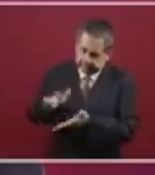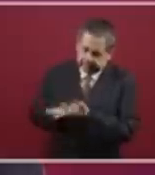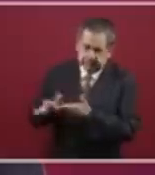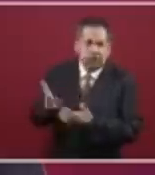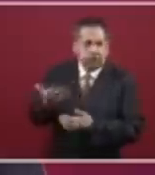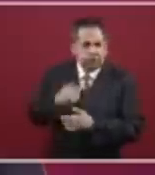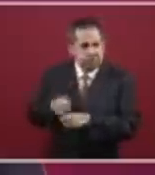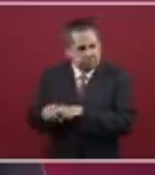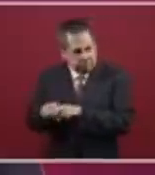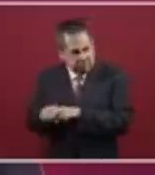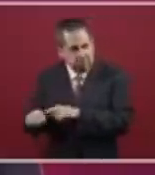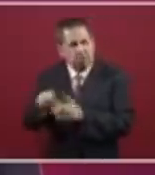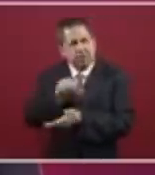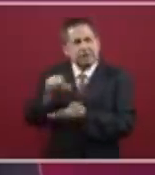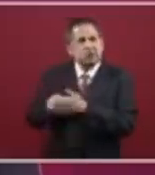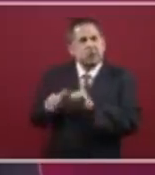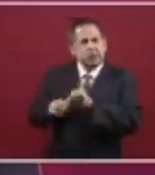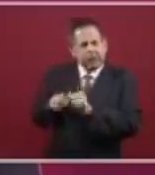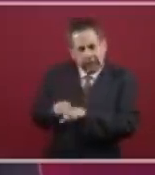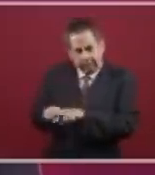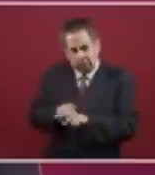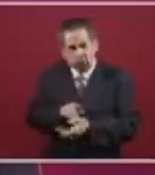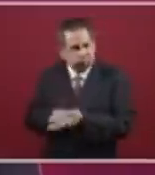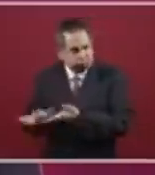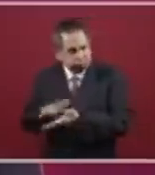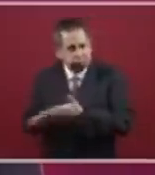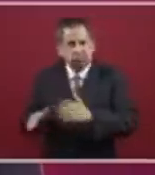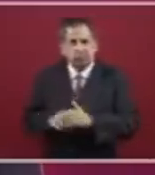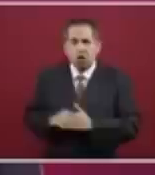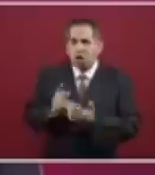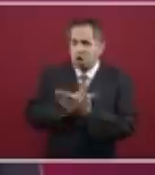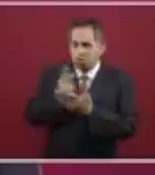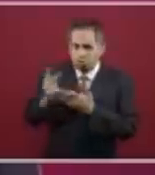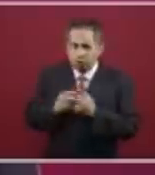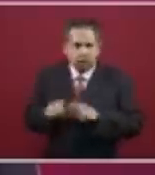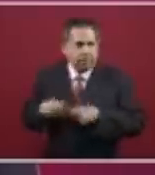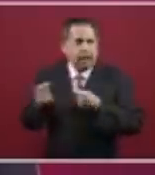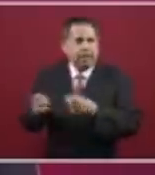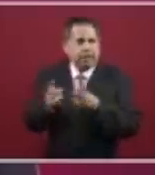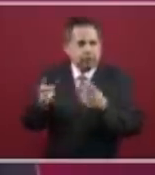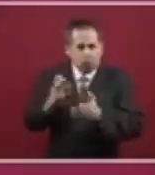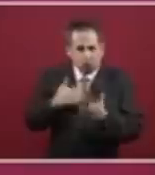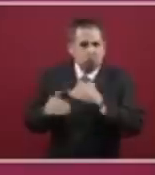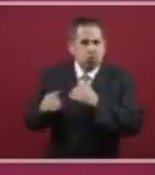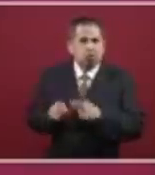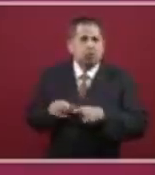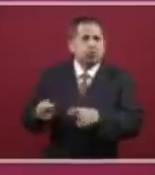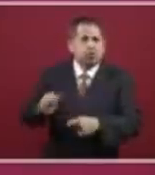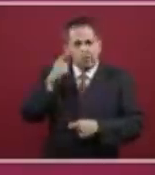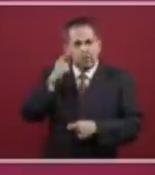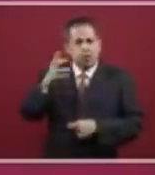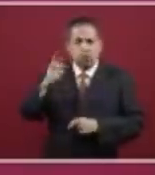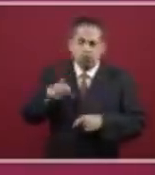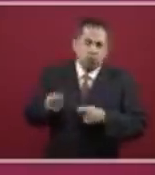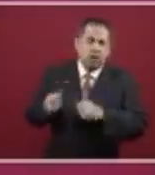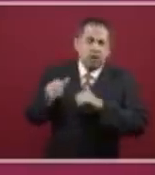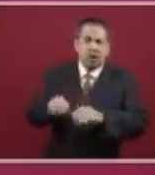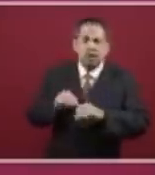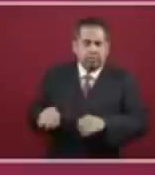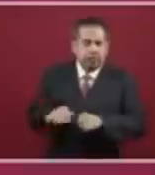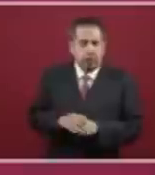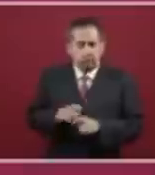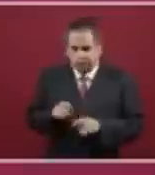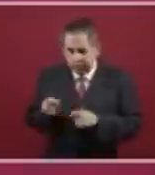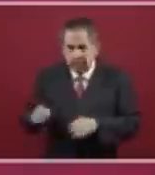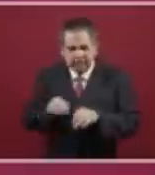hermanos centroamericanos, que haya programas de desarrollo para que haya empleo, que haya